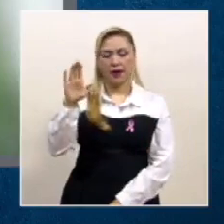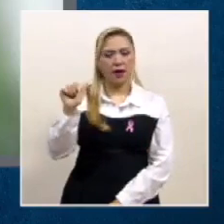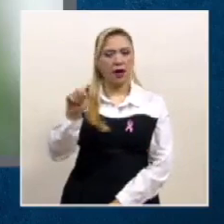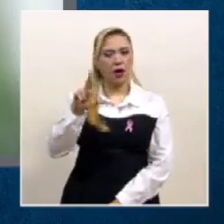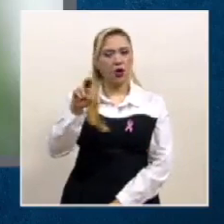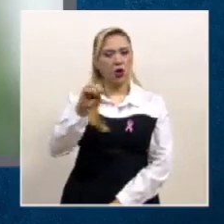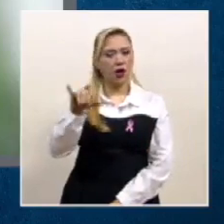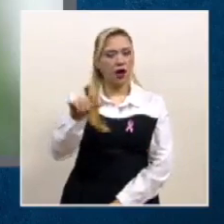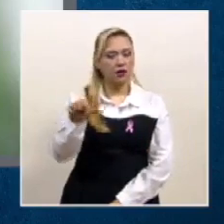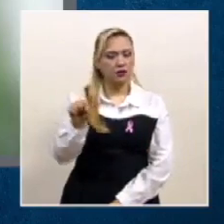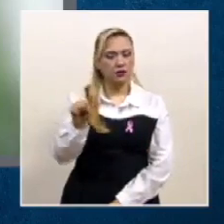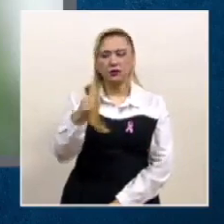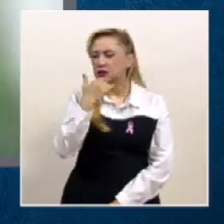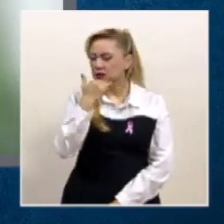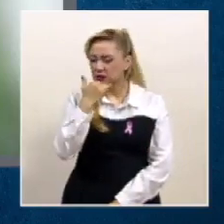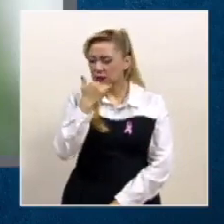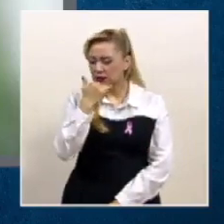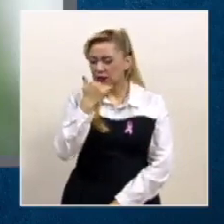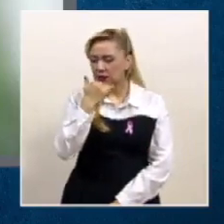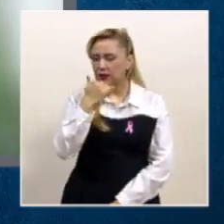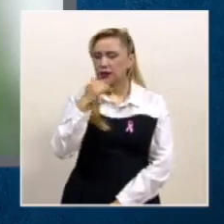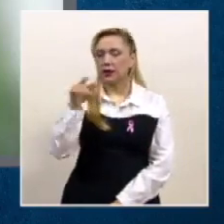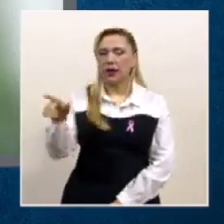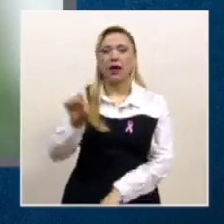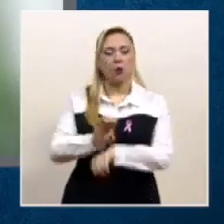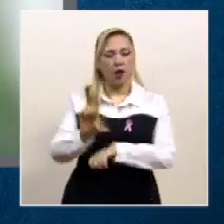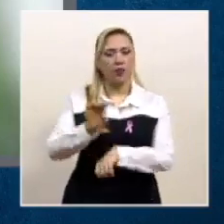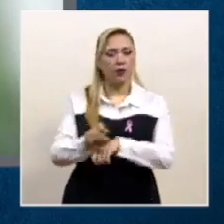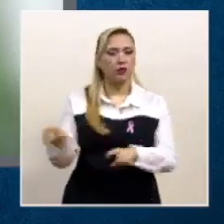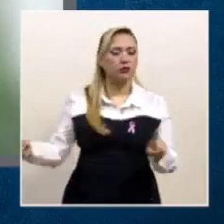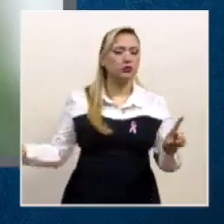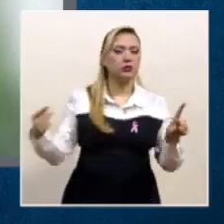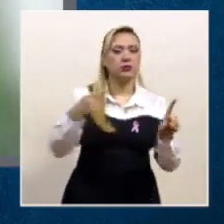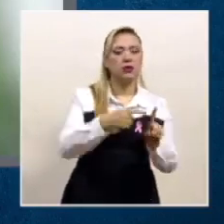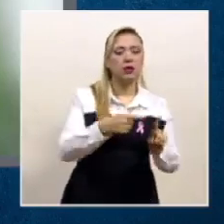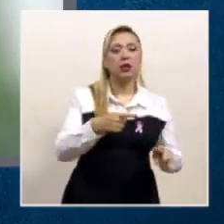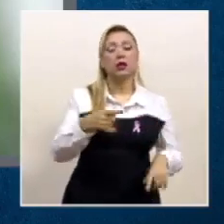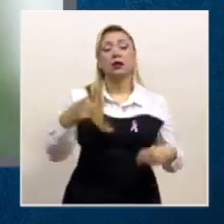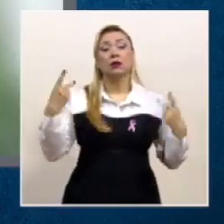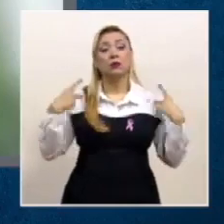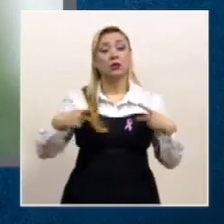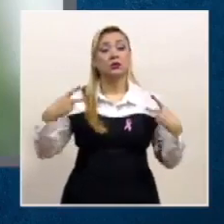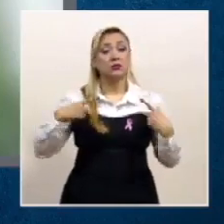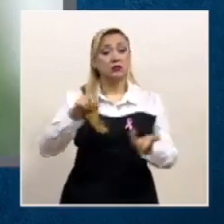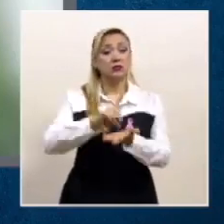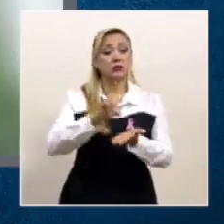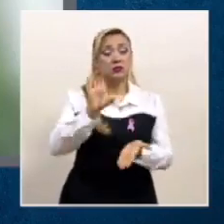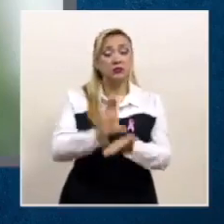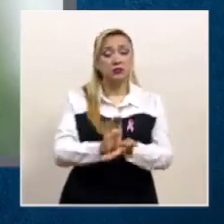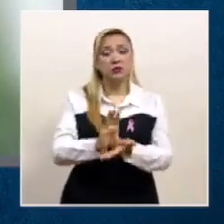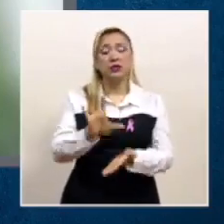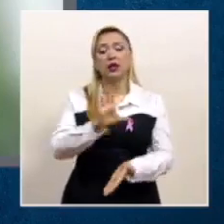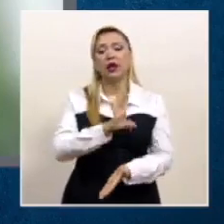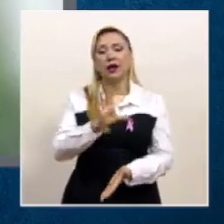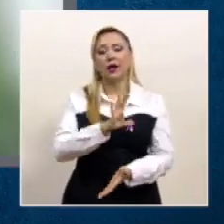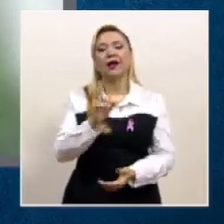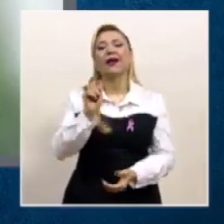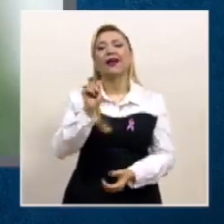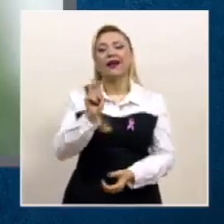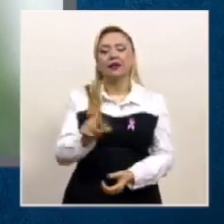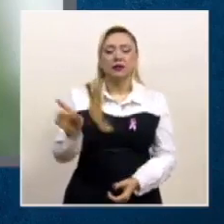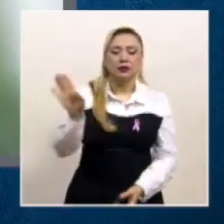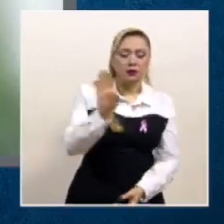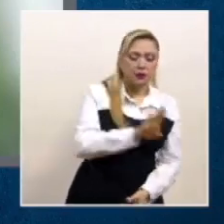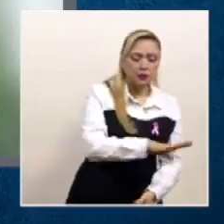Rojas versus, no, perdón, de el Huachala Chimbo versus Ecuador, hablan de personas con discapacidad psicosocial que